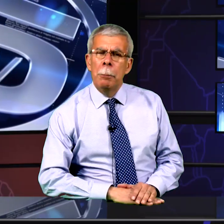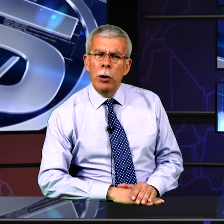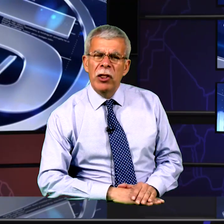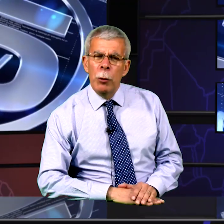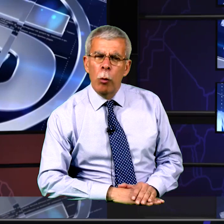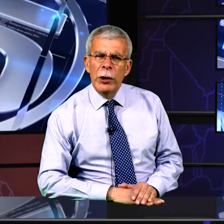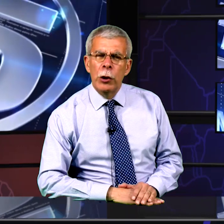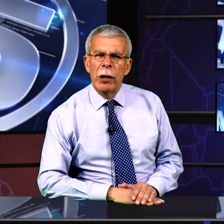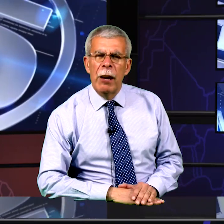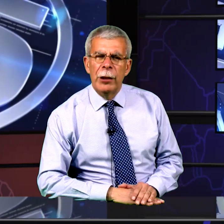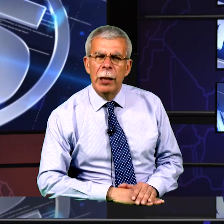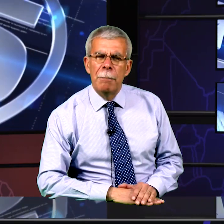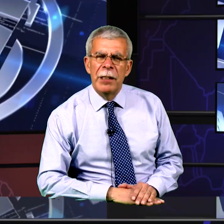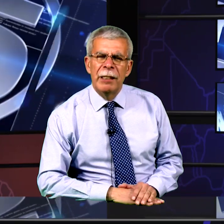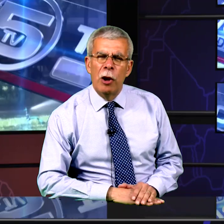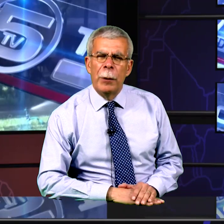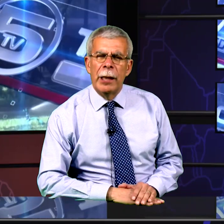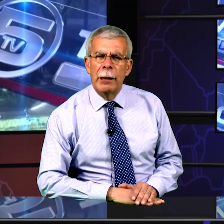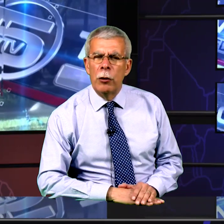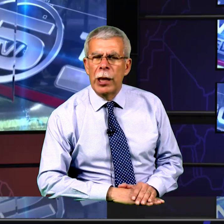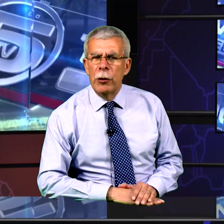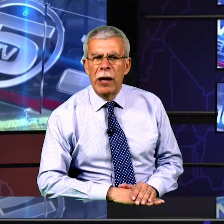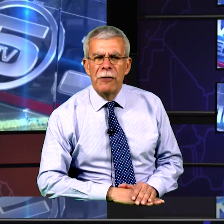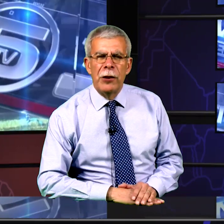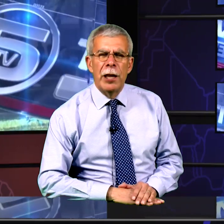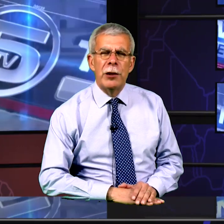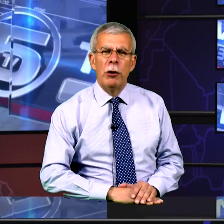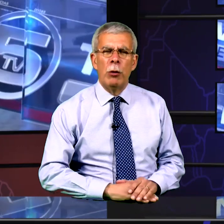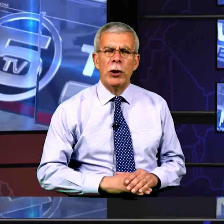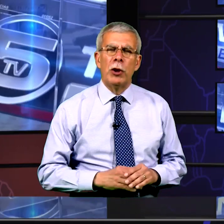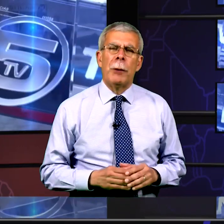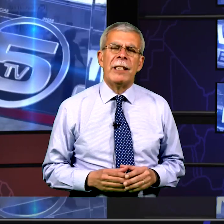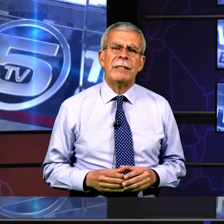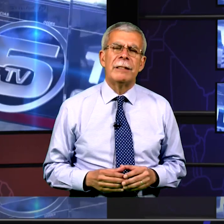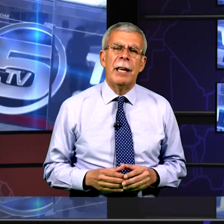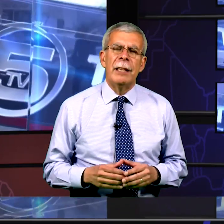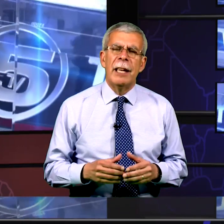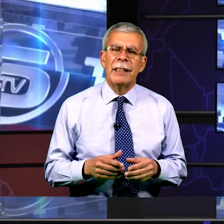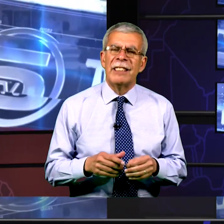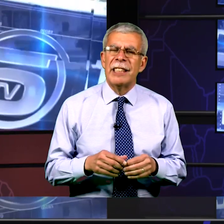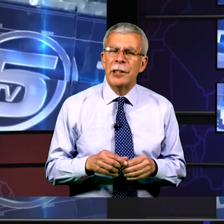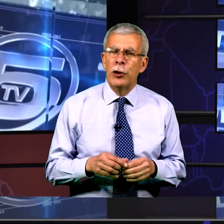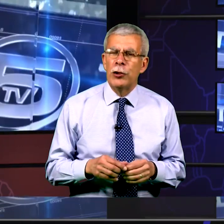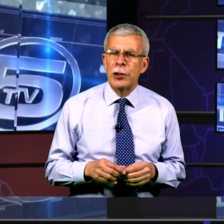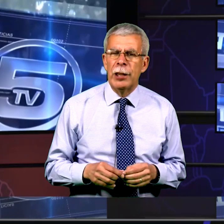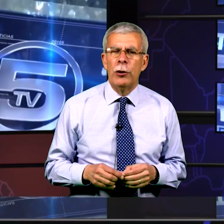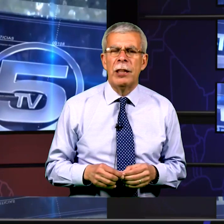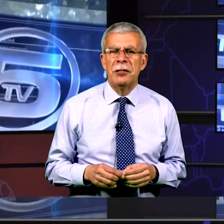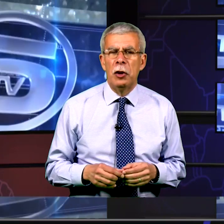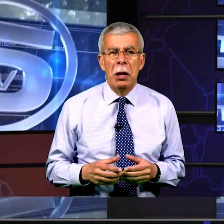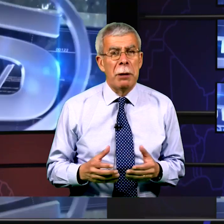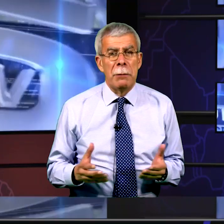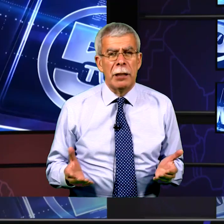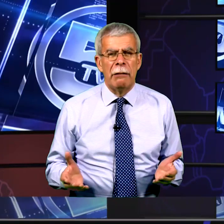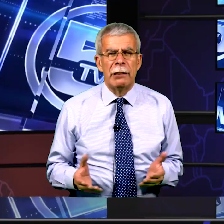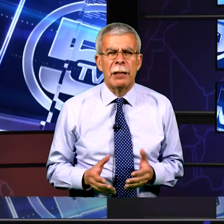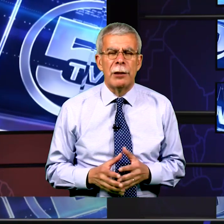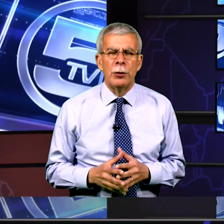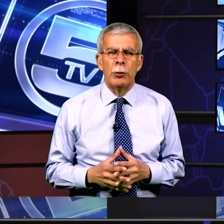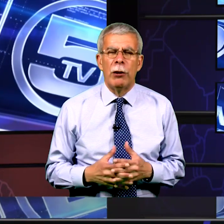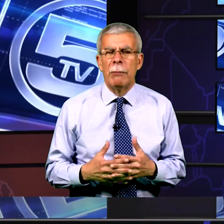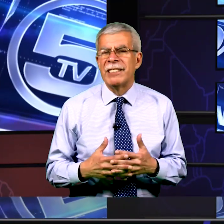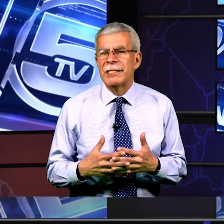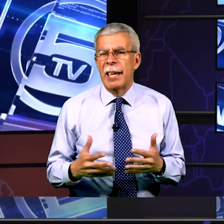el próximo 4 de abril empieza a operar el horario de invierno en nuestro país hay que atrasar los relojes lo que permite